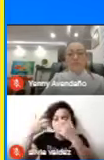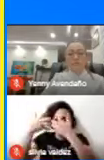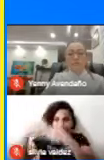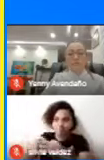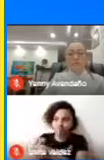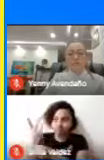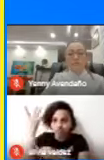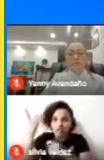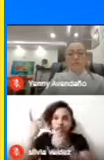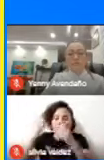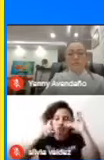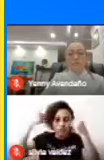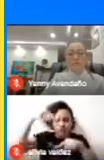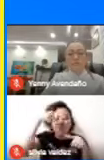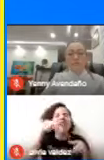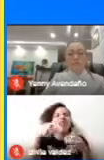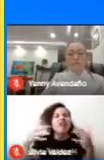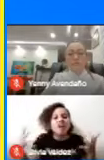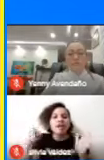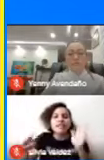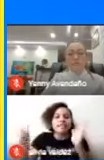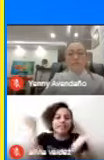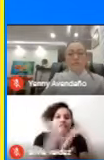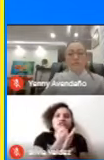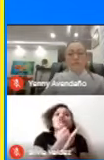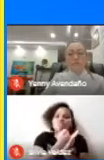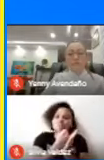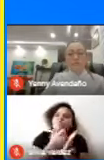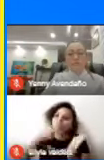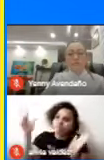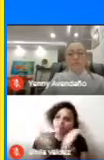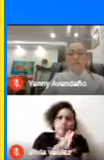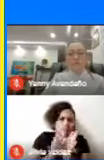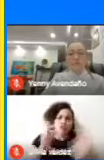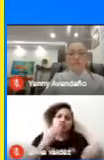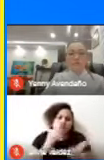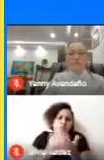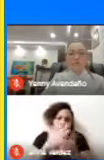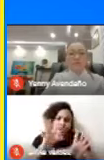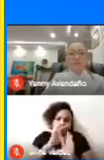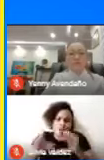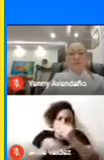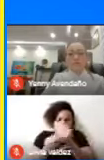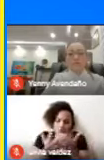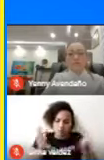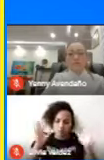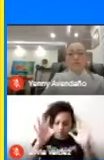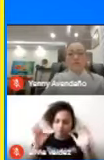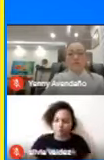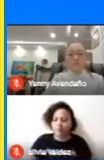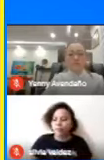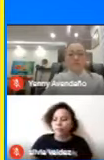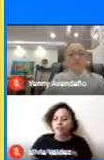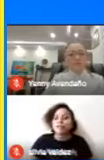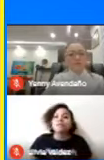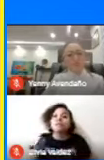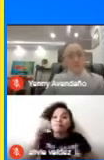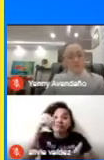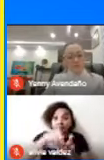Turismo a través de un sello check-in certificado. Solamente voy a dar un ejemplo y ya complemento el resto. Parte de